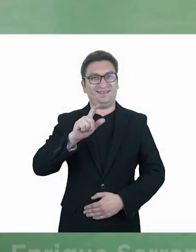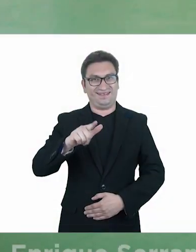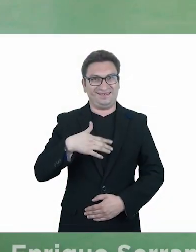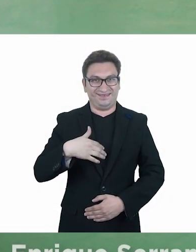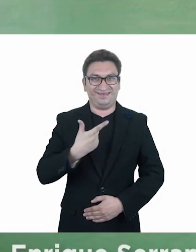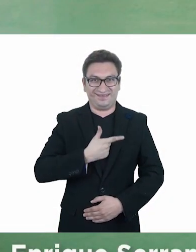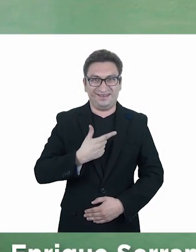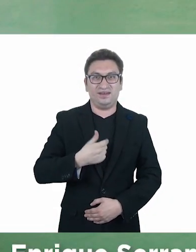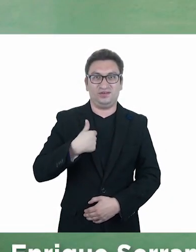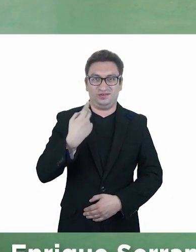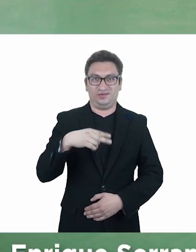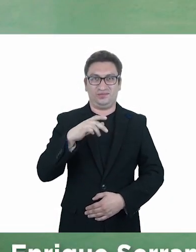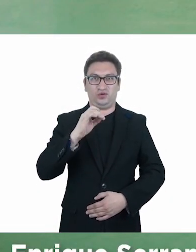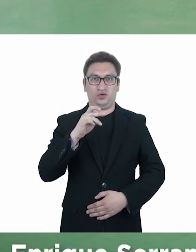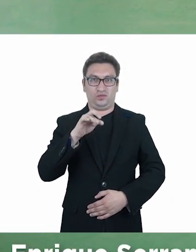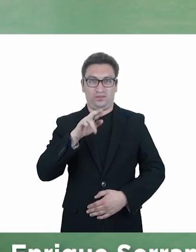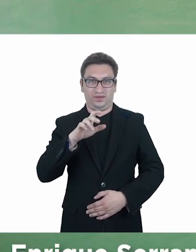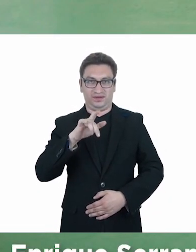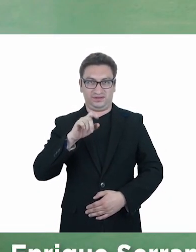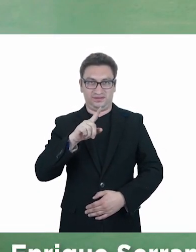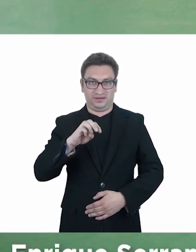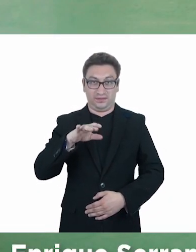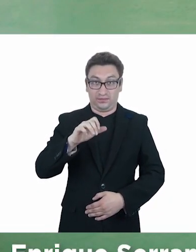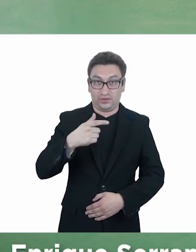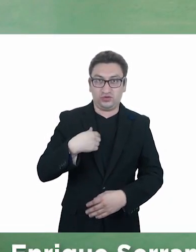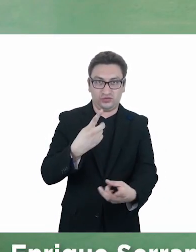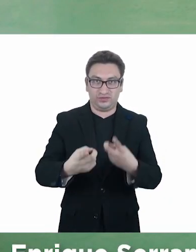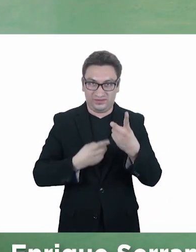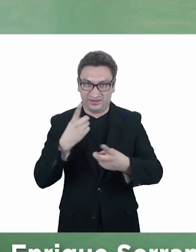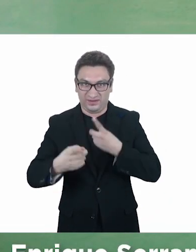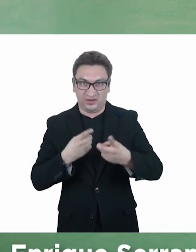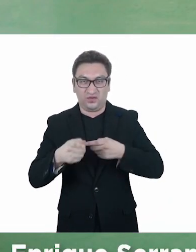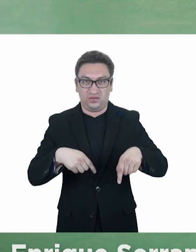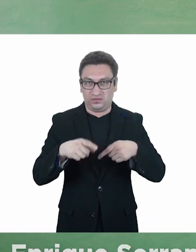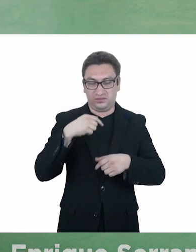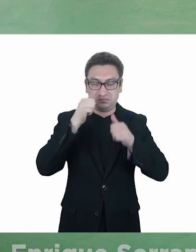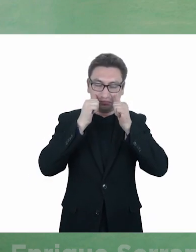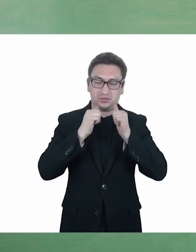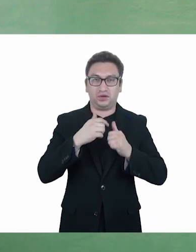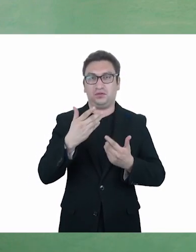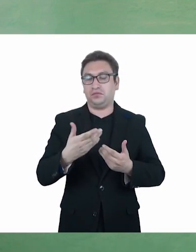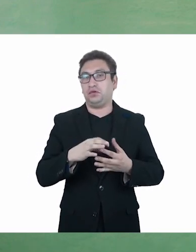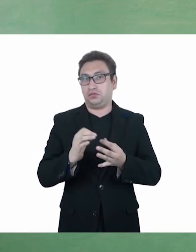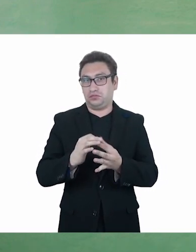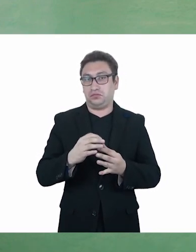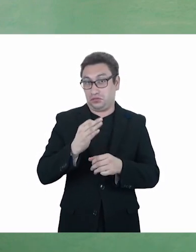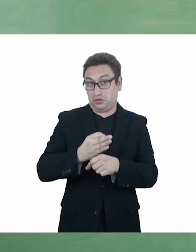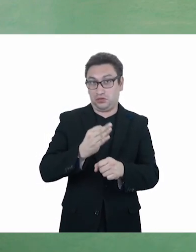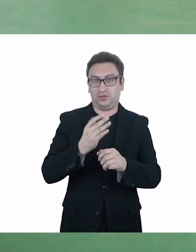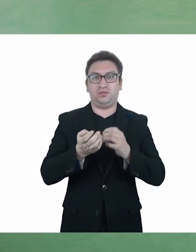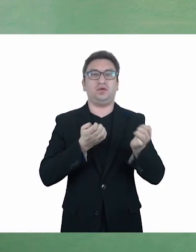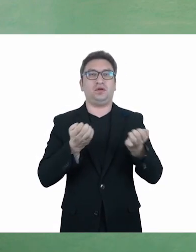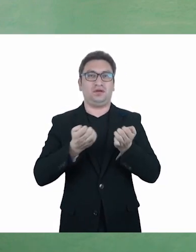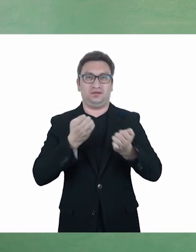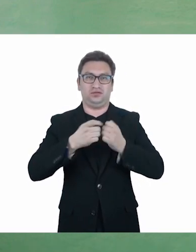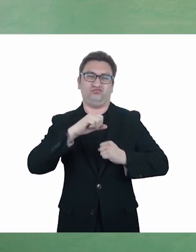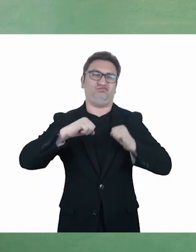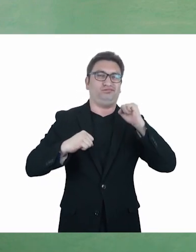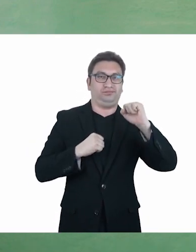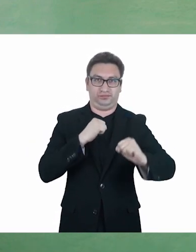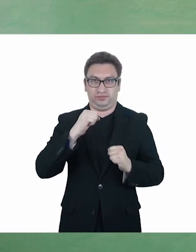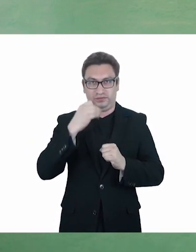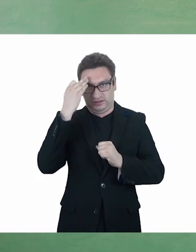Hola, ¿qué tal? ¿Cómo estás? Yo soy Omar Lezama, soy deportista, juego fútbol 5 para personas ciegas y pues vamos a iniciar una rutina de